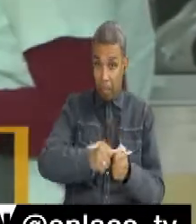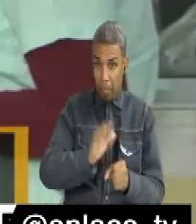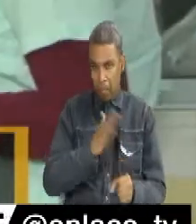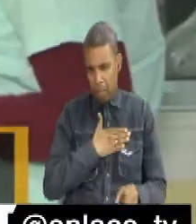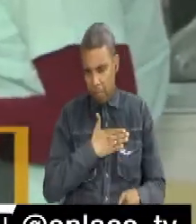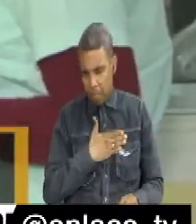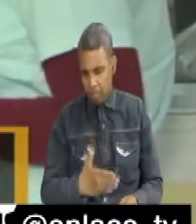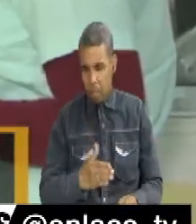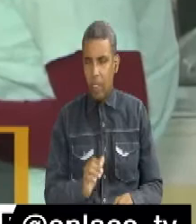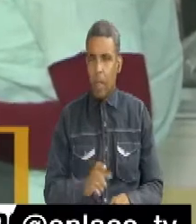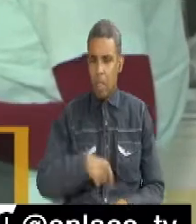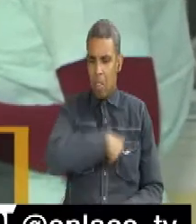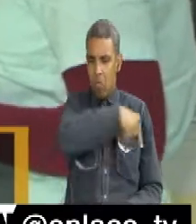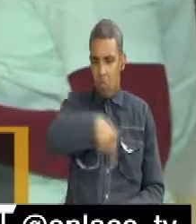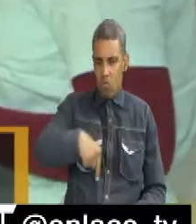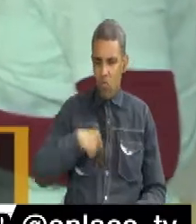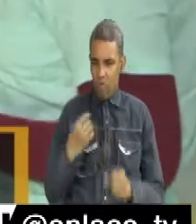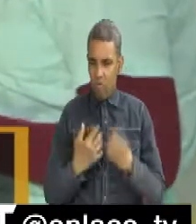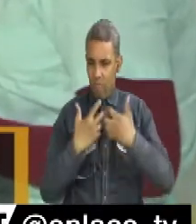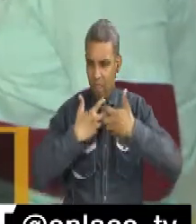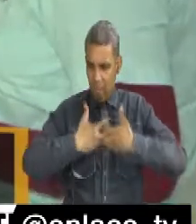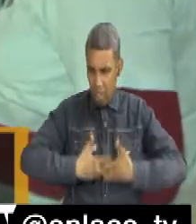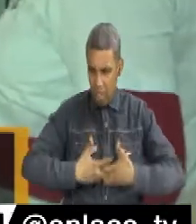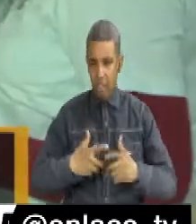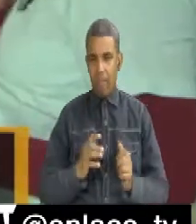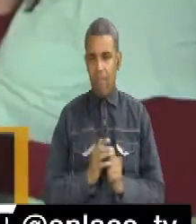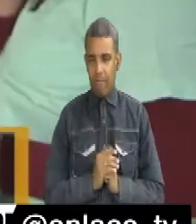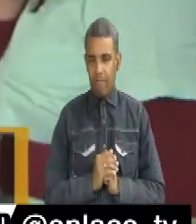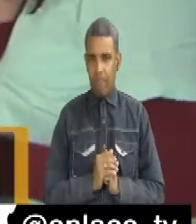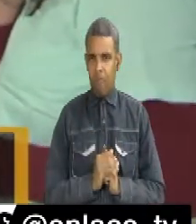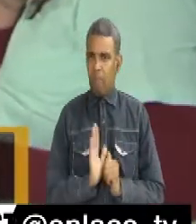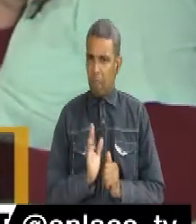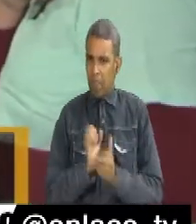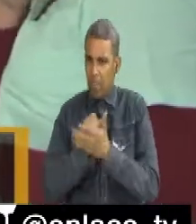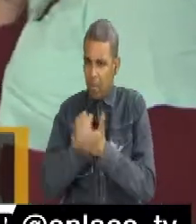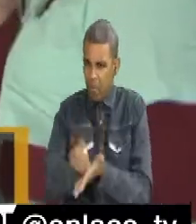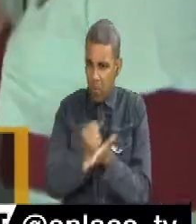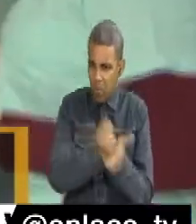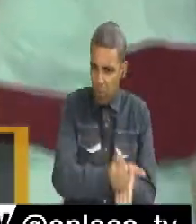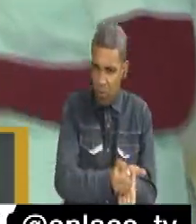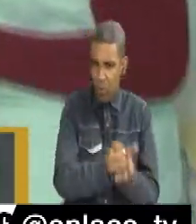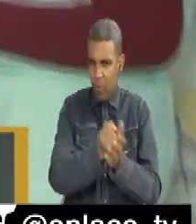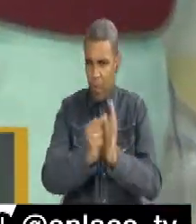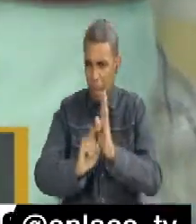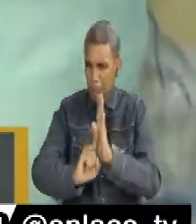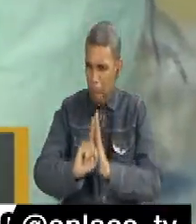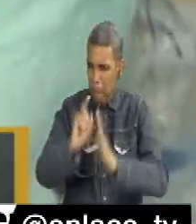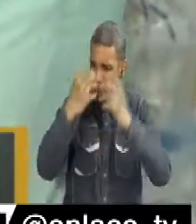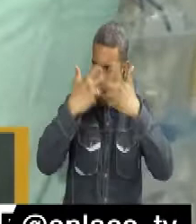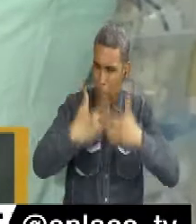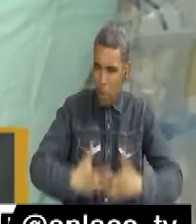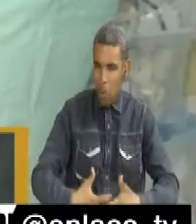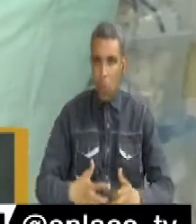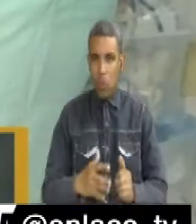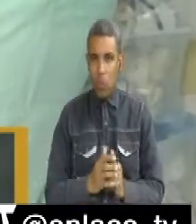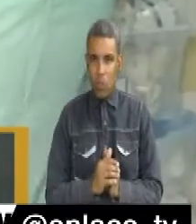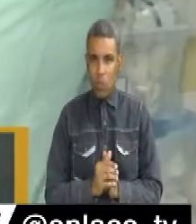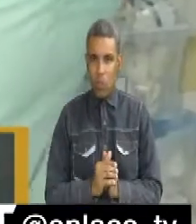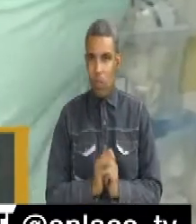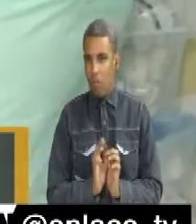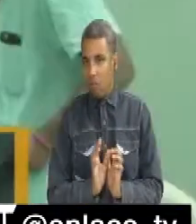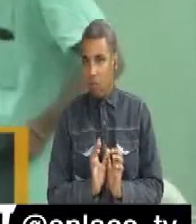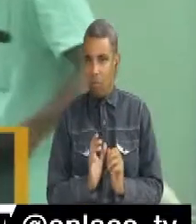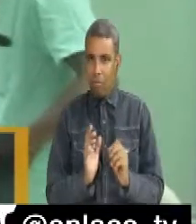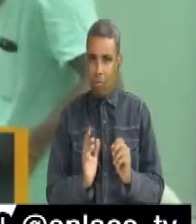como empresa, como generadoras de desarrollo, como apalancamiento de polo de desarrollo para este